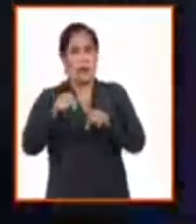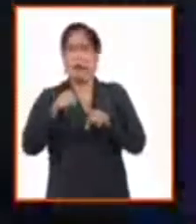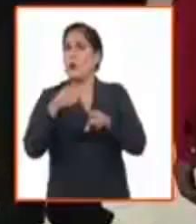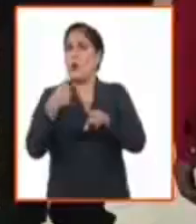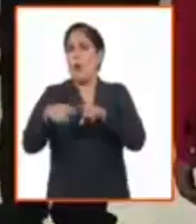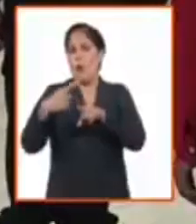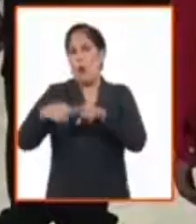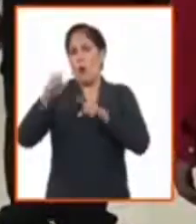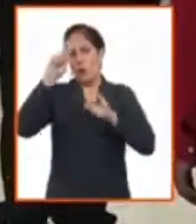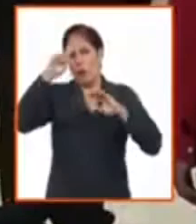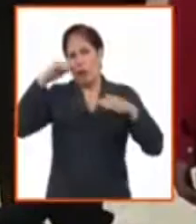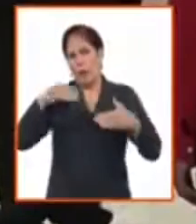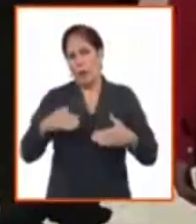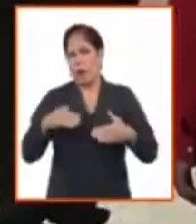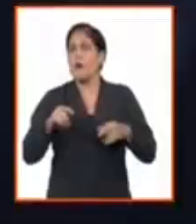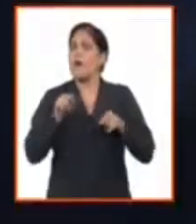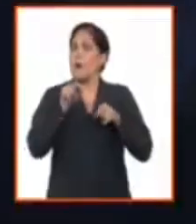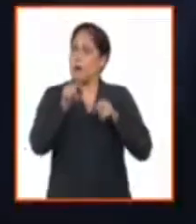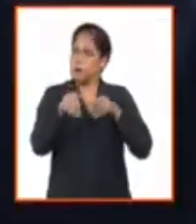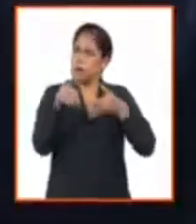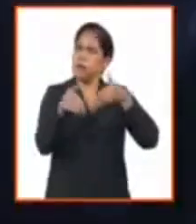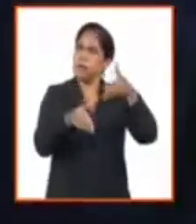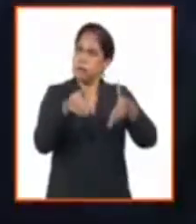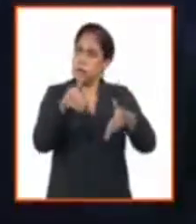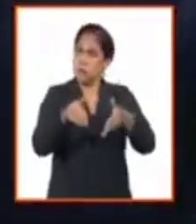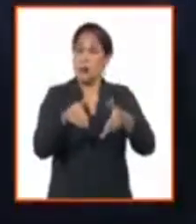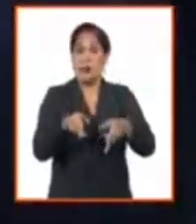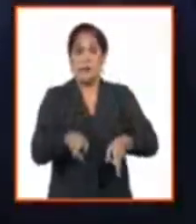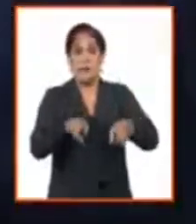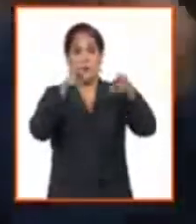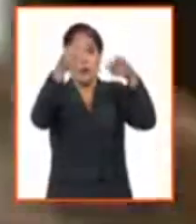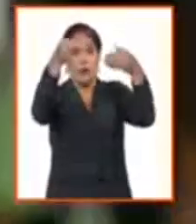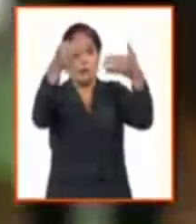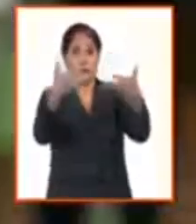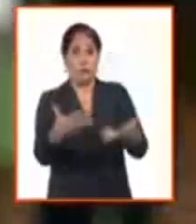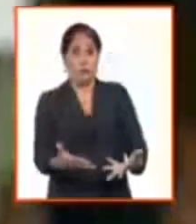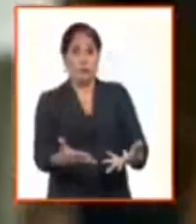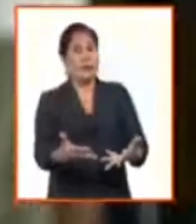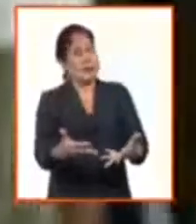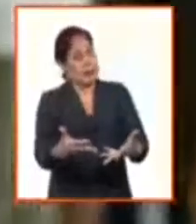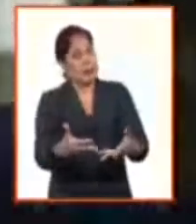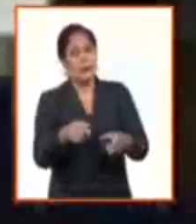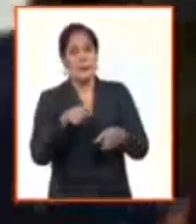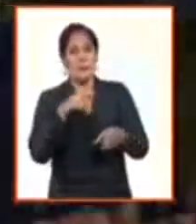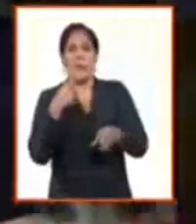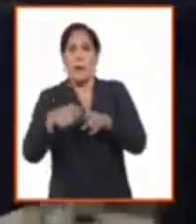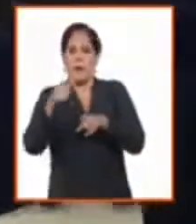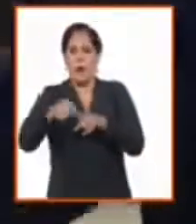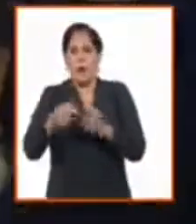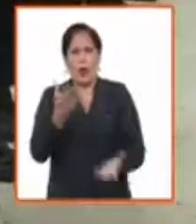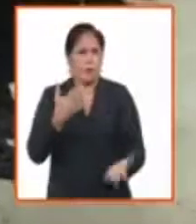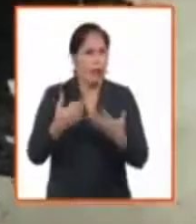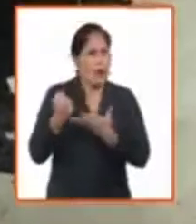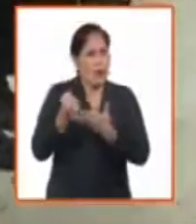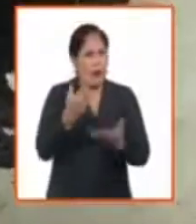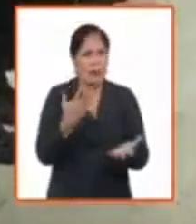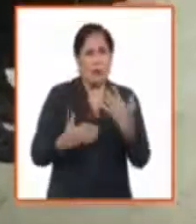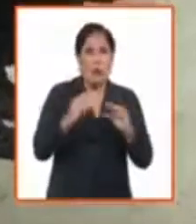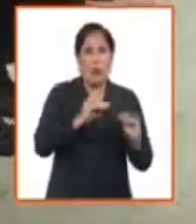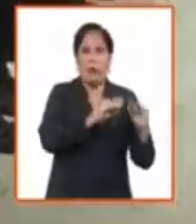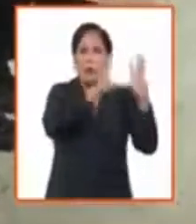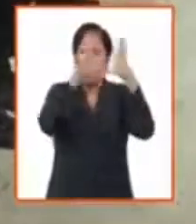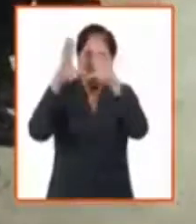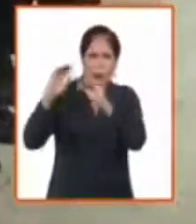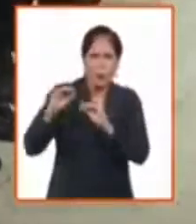que durante esos días terribles después del hotel del accidente en el hotel saratoga porque estuvieron allí pues